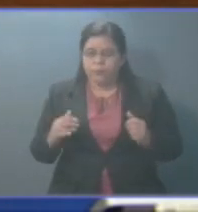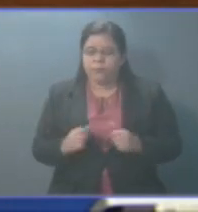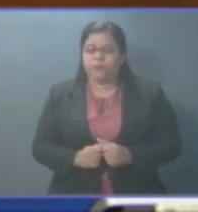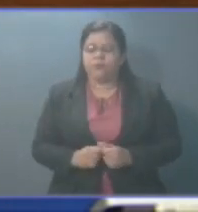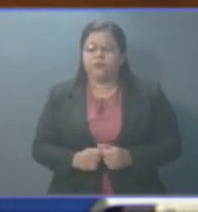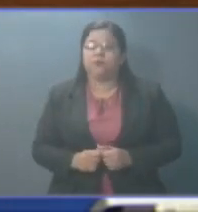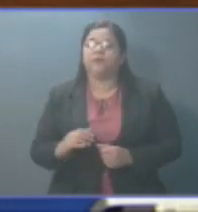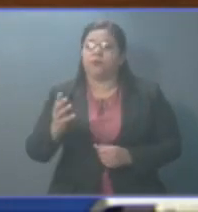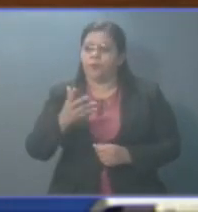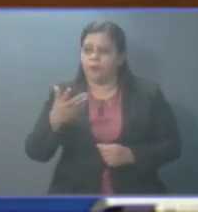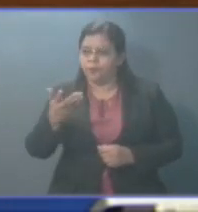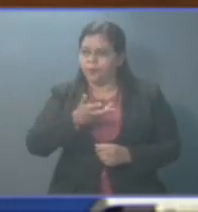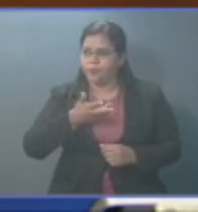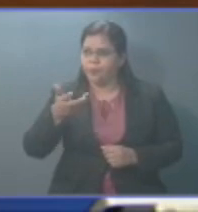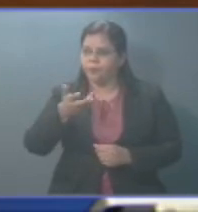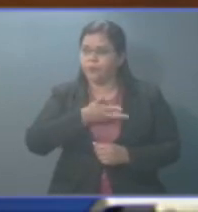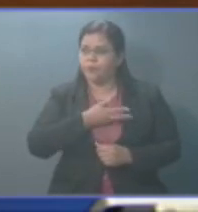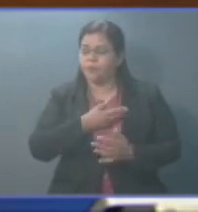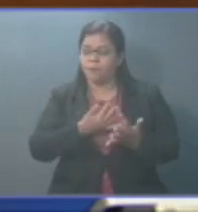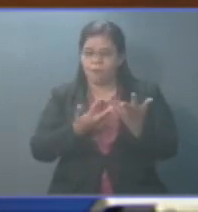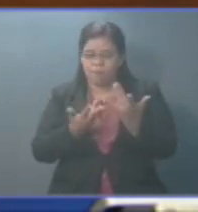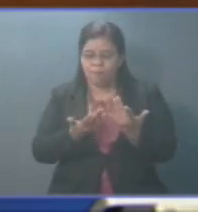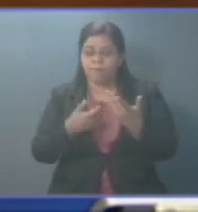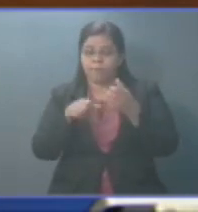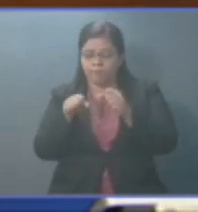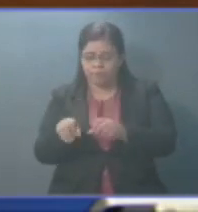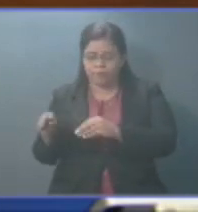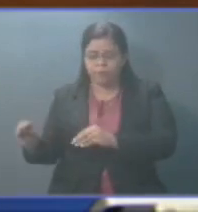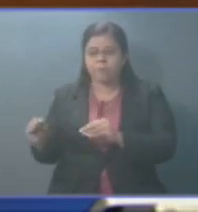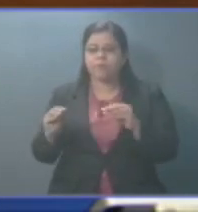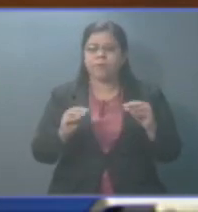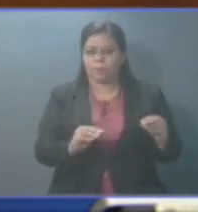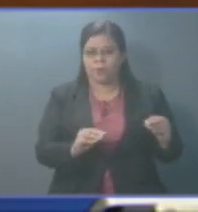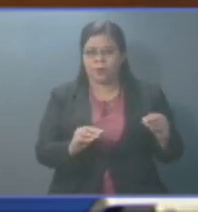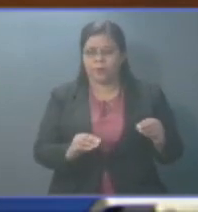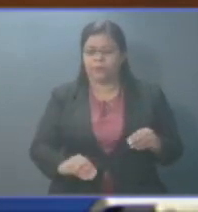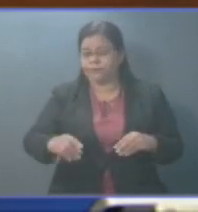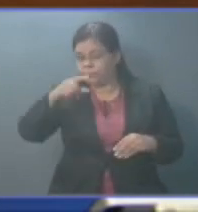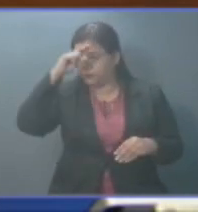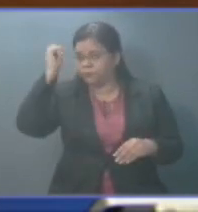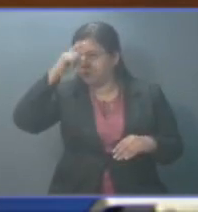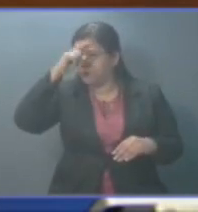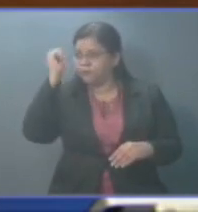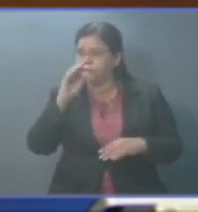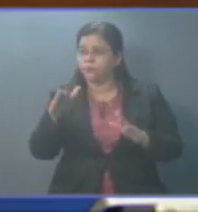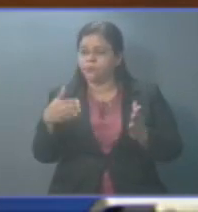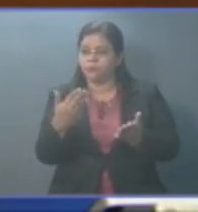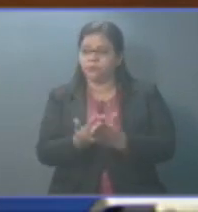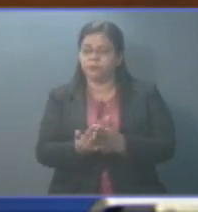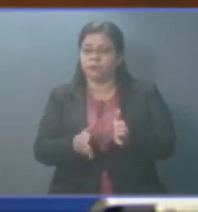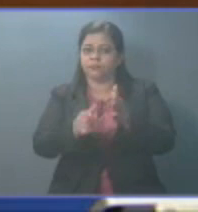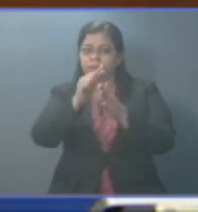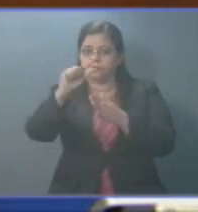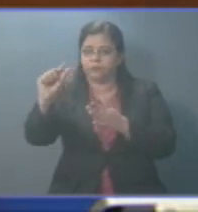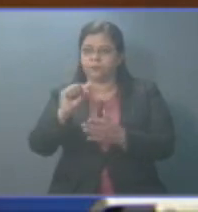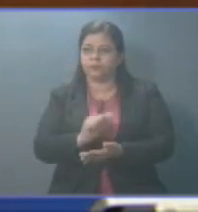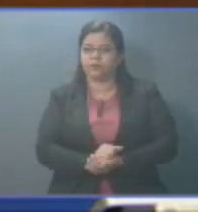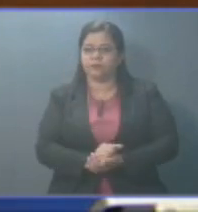se ha puesto y esperamos que se ponga en marcha el funcionamiento y la autonomía del Instituto.